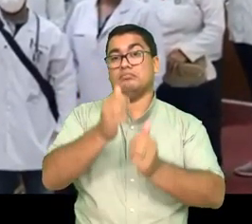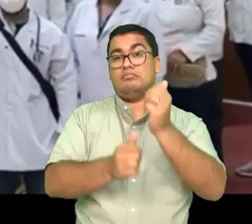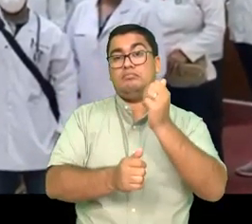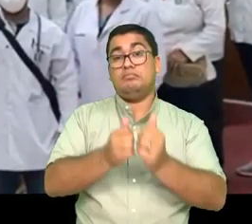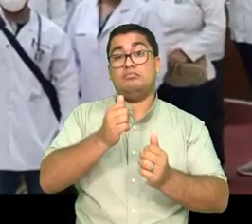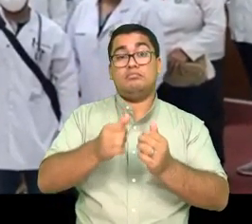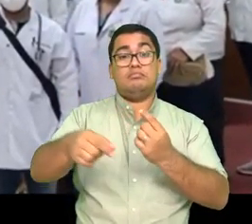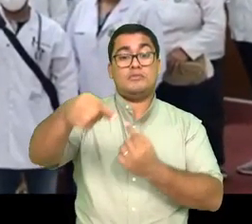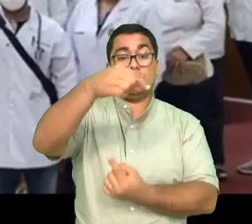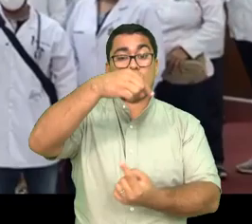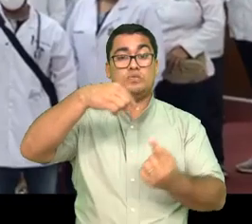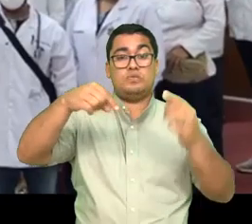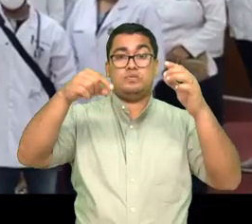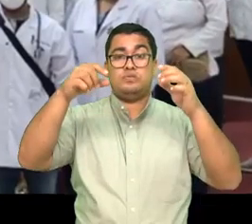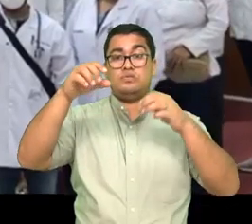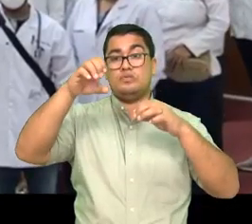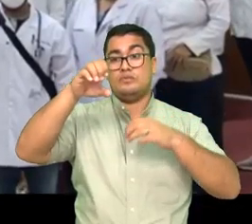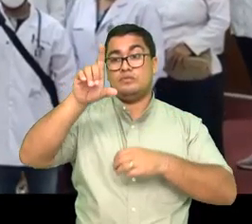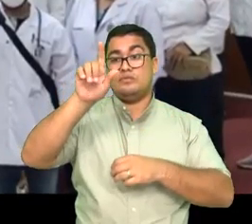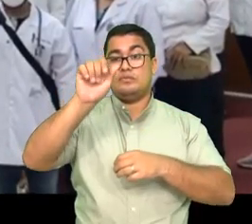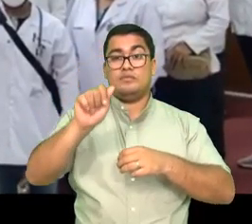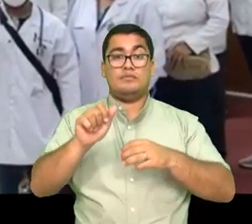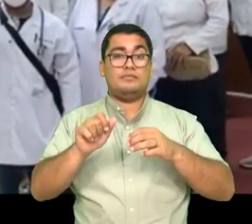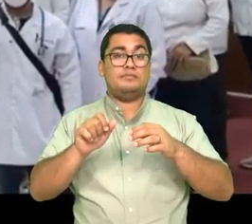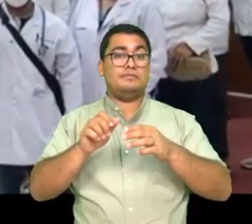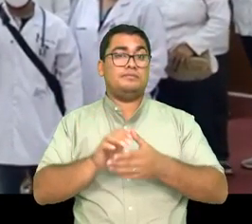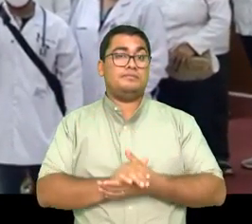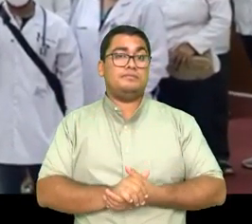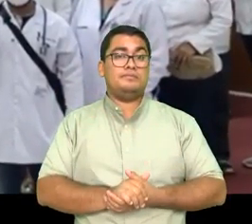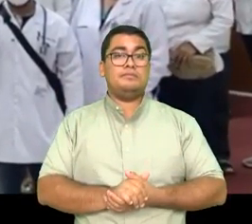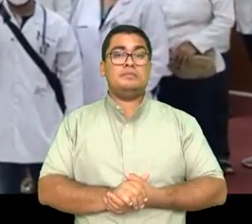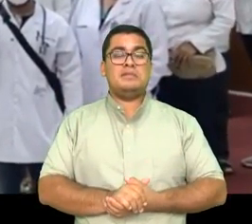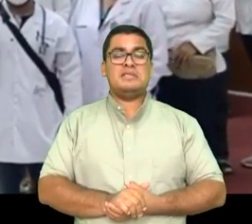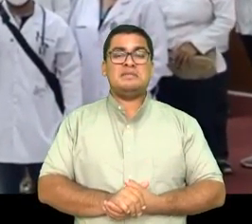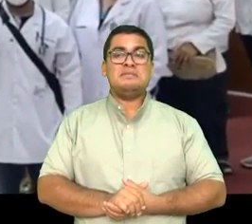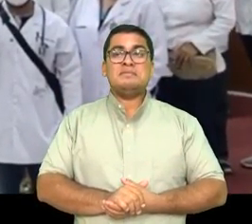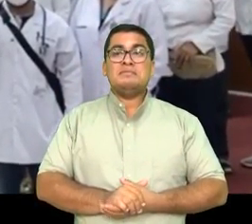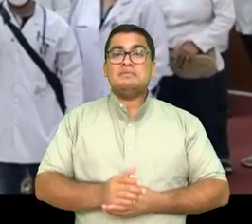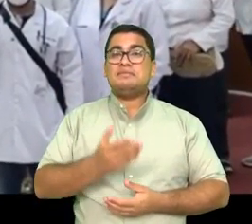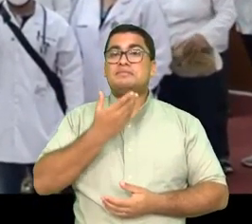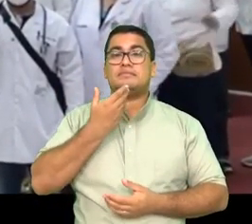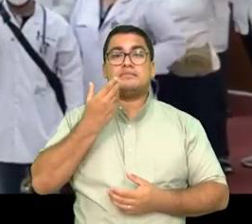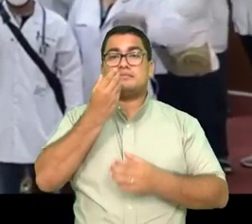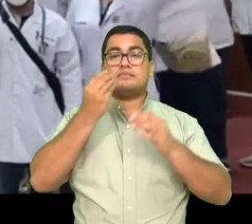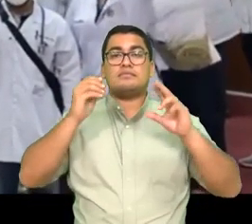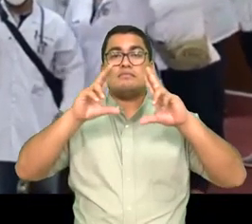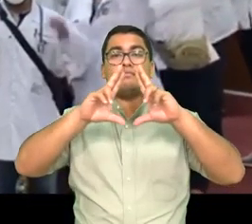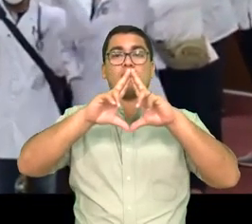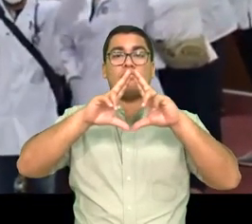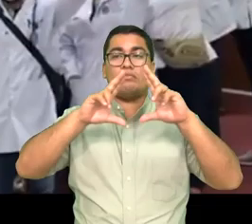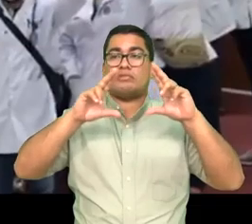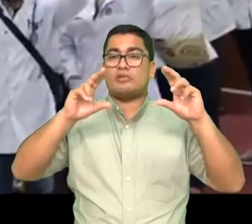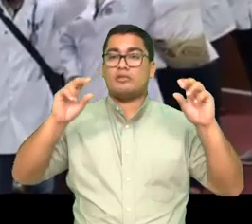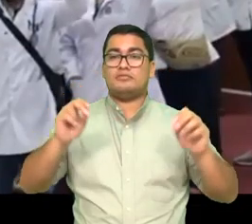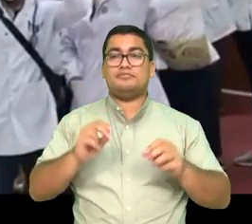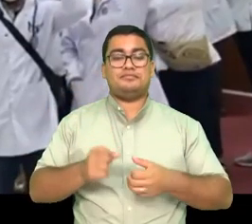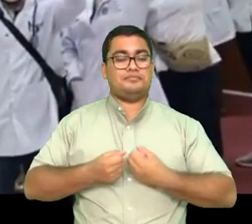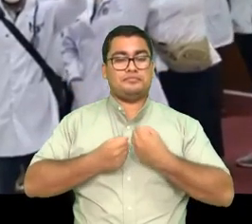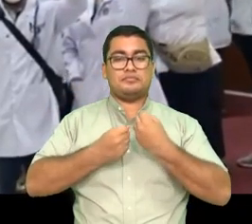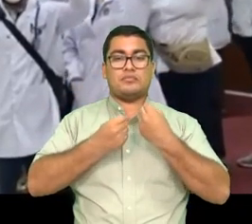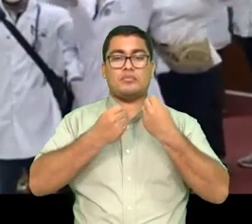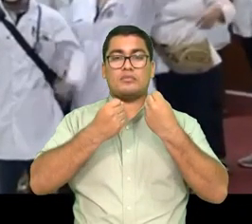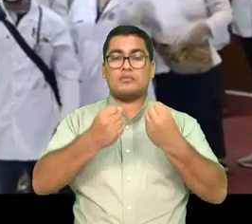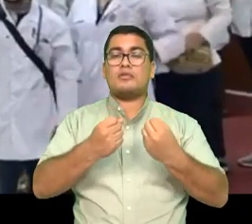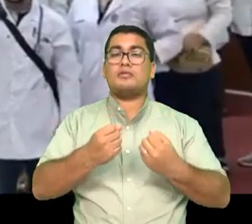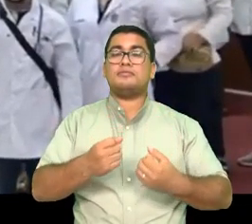daños causados por el huracán Eta. ¡Juventud nicaragüense! ¡Somos fuerza de